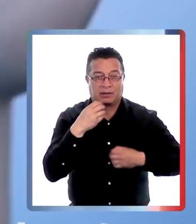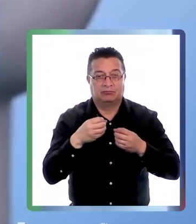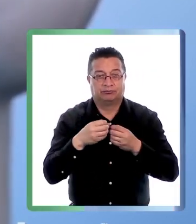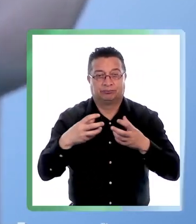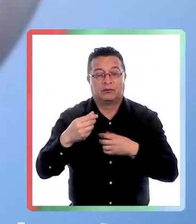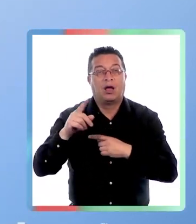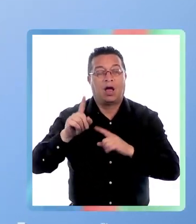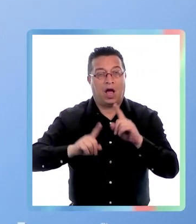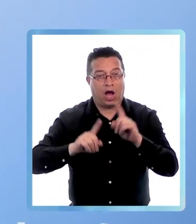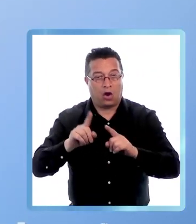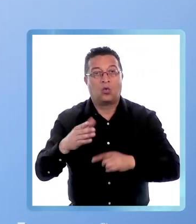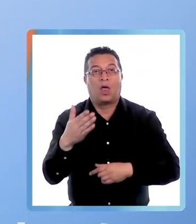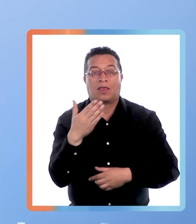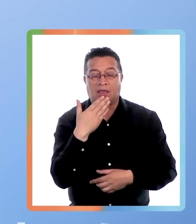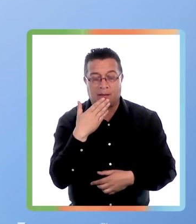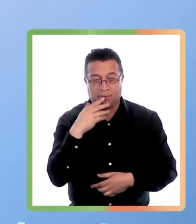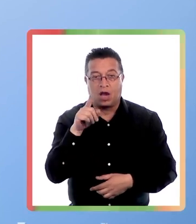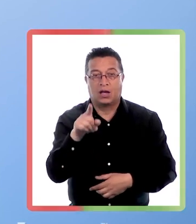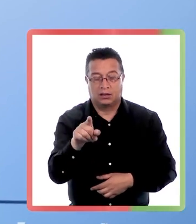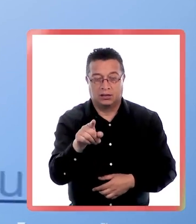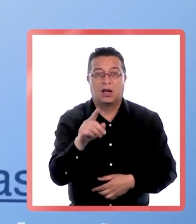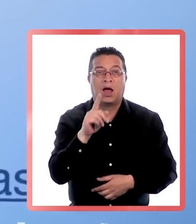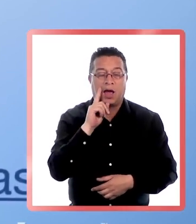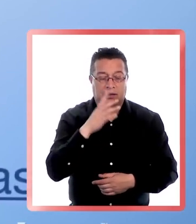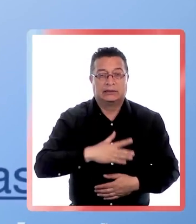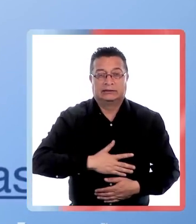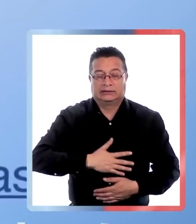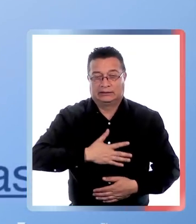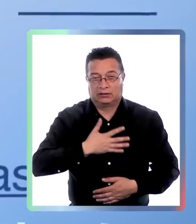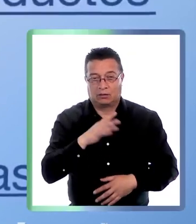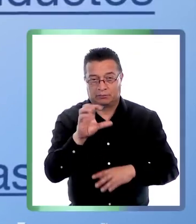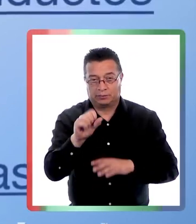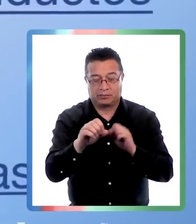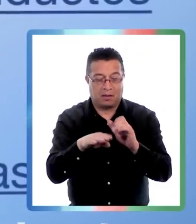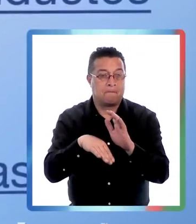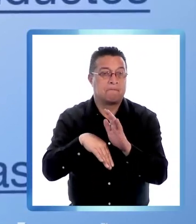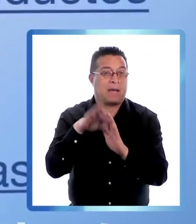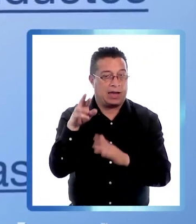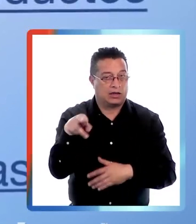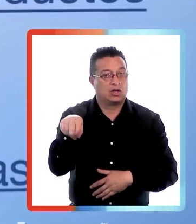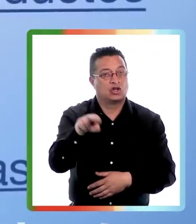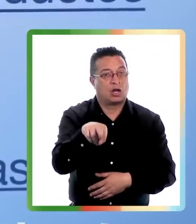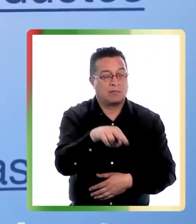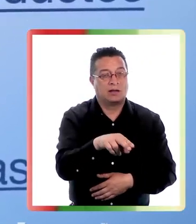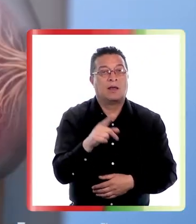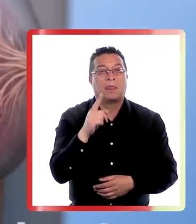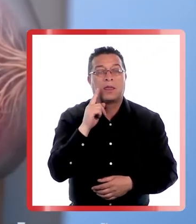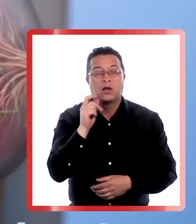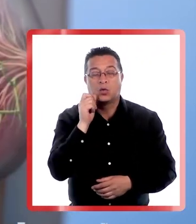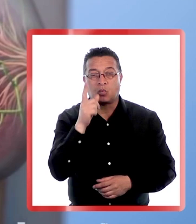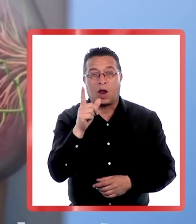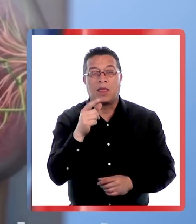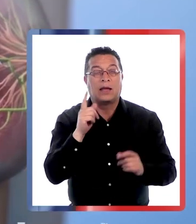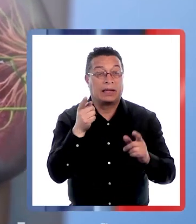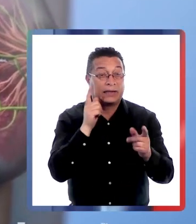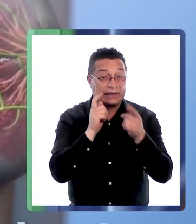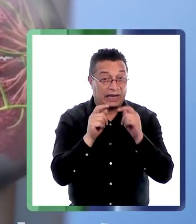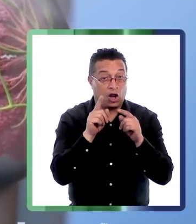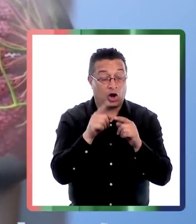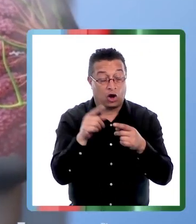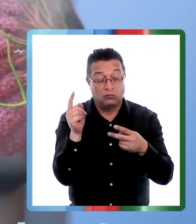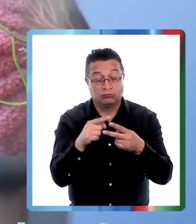que esas son las formas más frecuentes de presentación sintomática. Y con respecto a los factores de